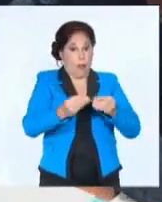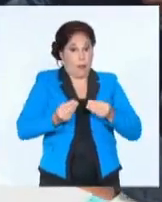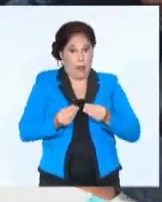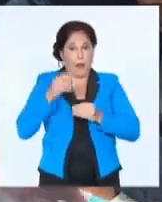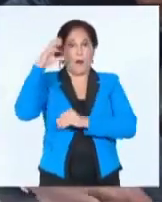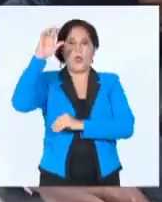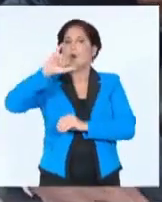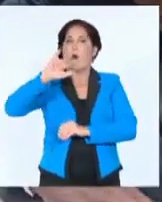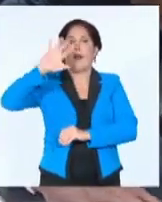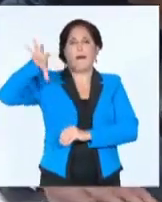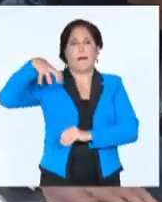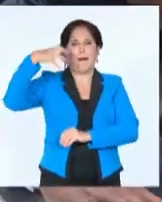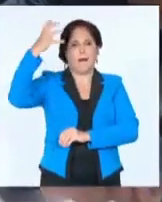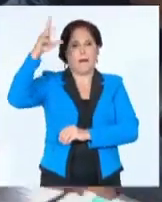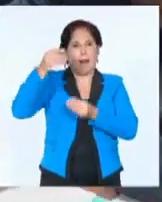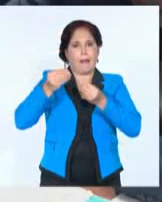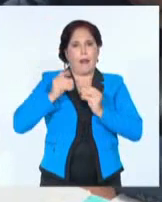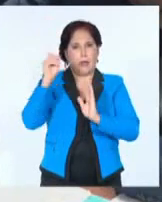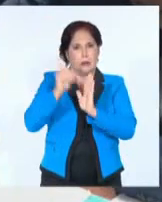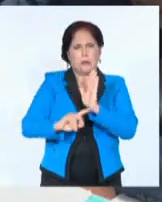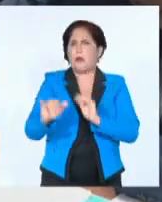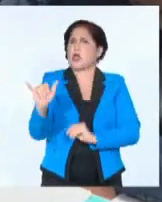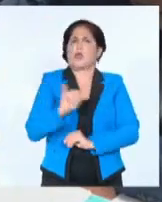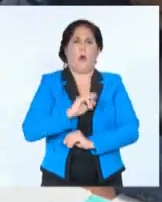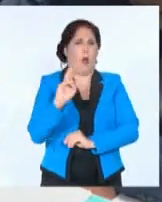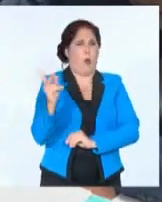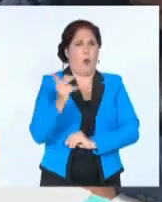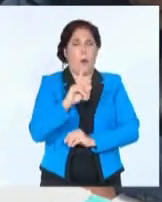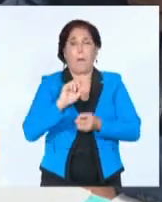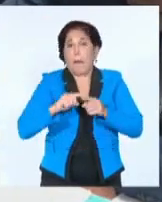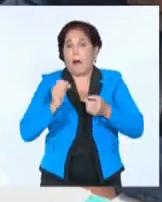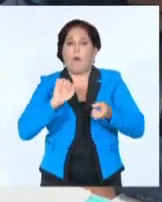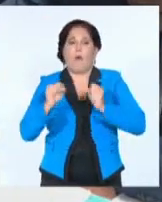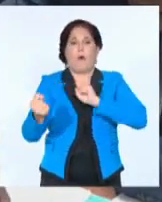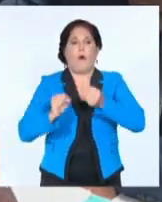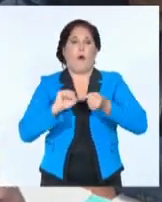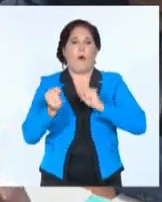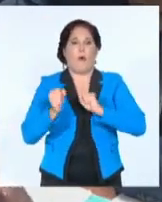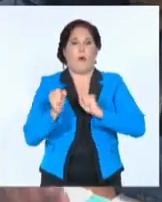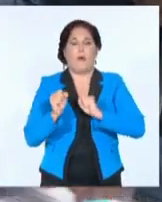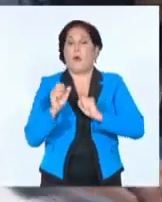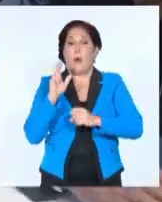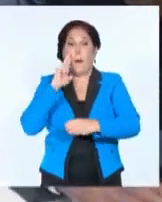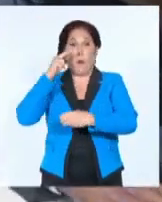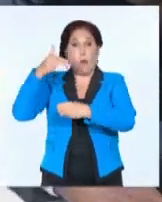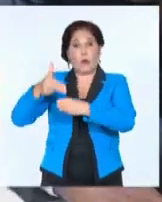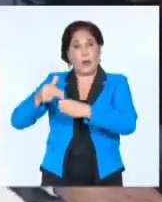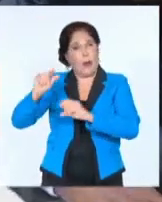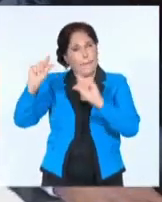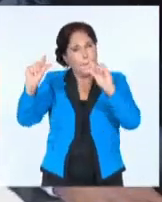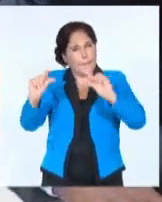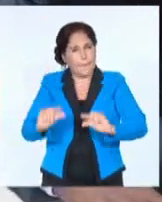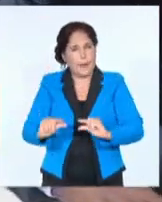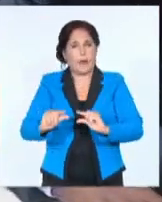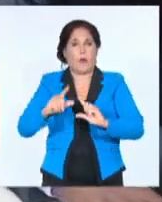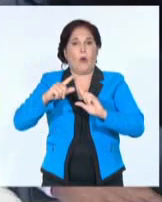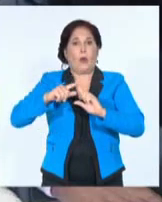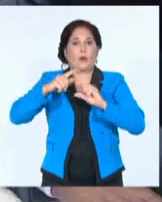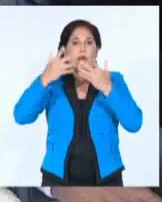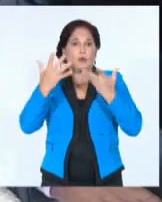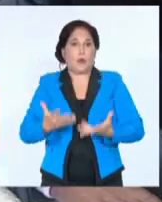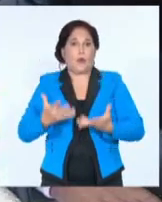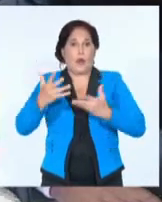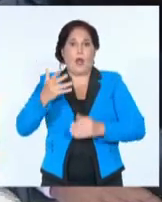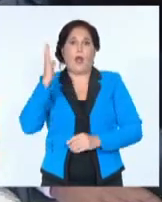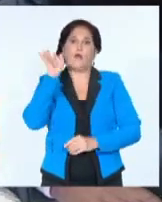renovables. Se estima que el aumento de la eficiencia y el ahorro energéticos eviten la emisión de 700.000 toneladas de CO2 a la atmósfera